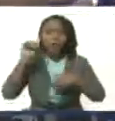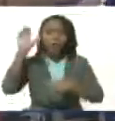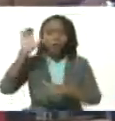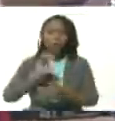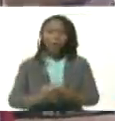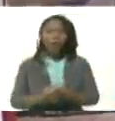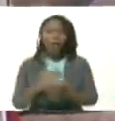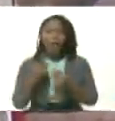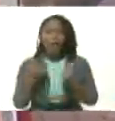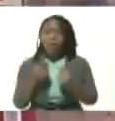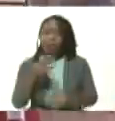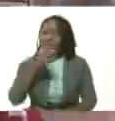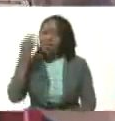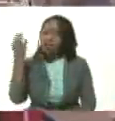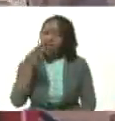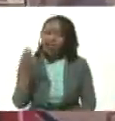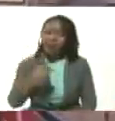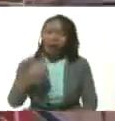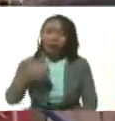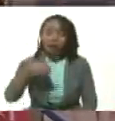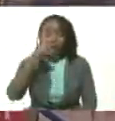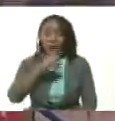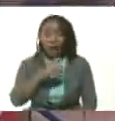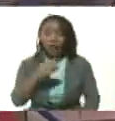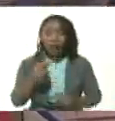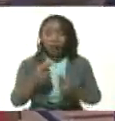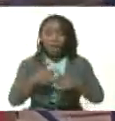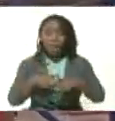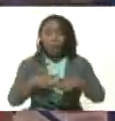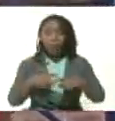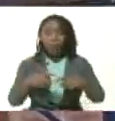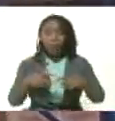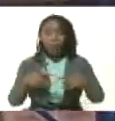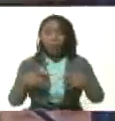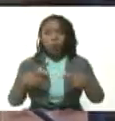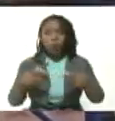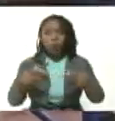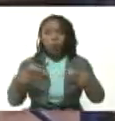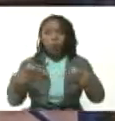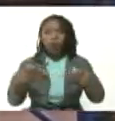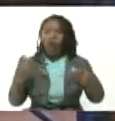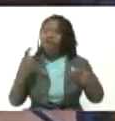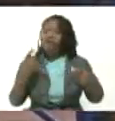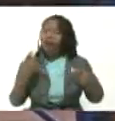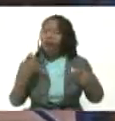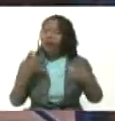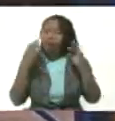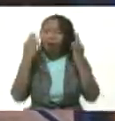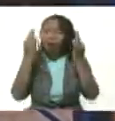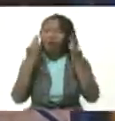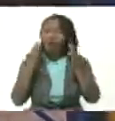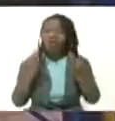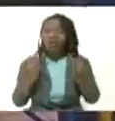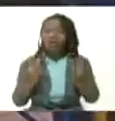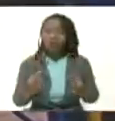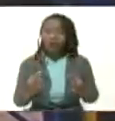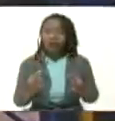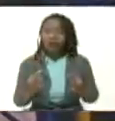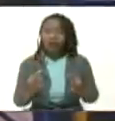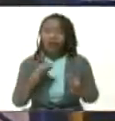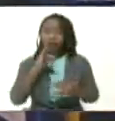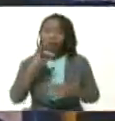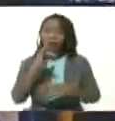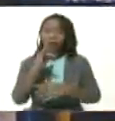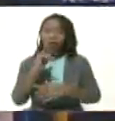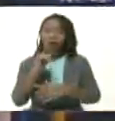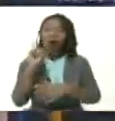la economía real. Este año la economía está creciendo, faltan los datos oficiales. Hay